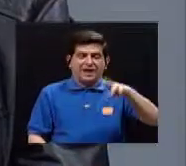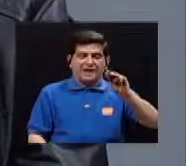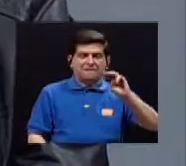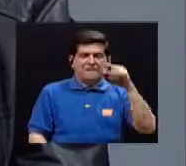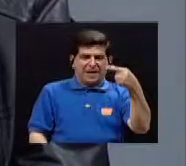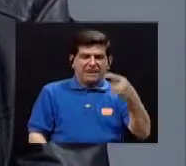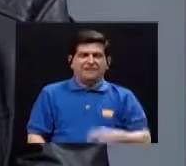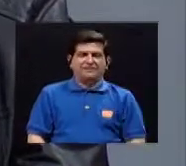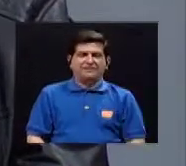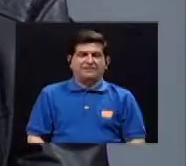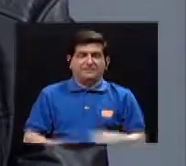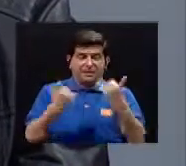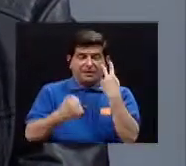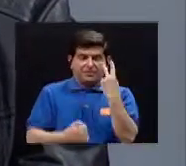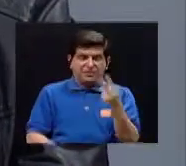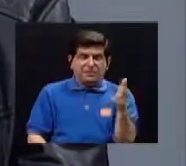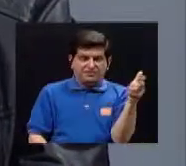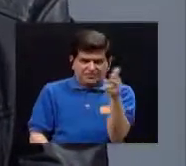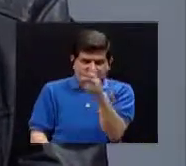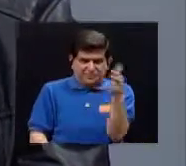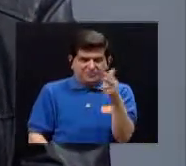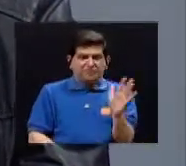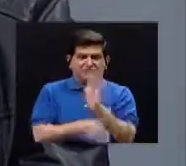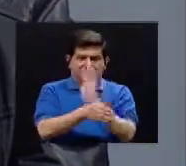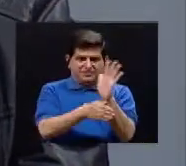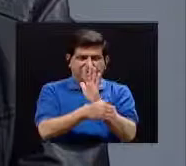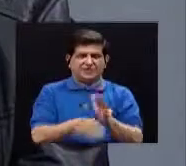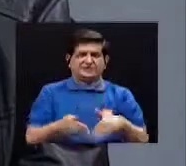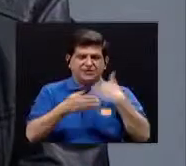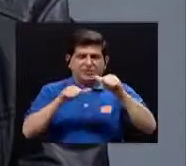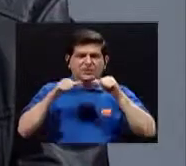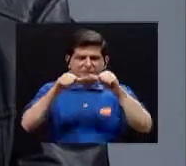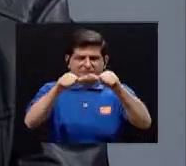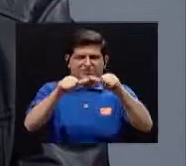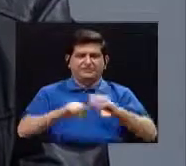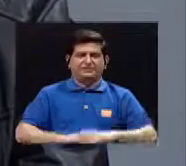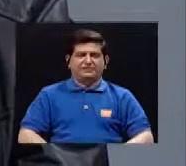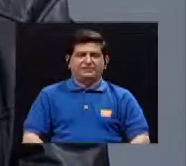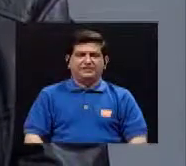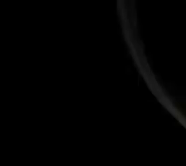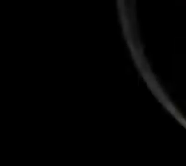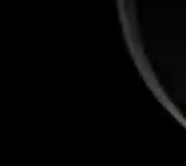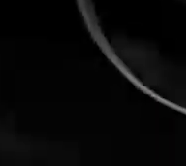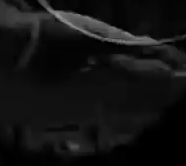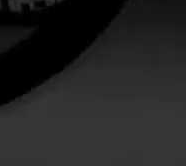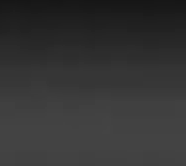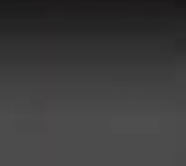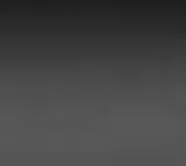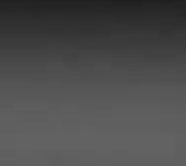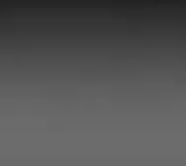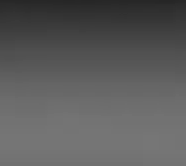la pena estamos con miguel gómez vamos a ver imágenes de la película y regresamos